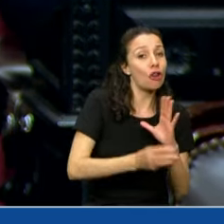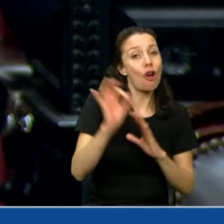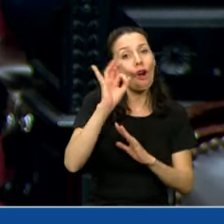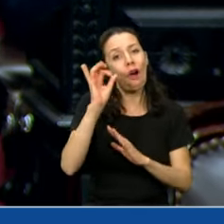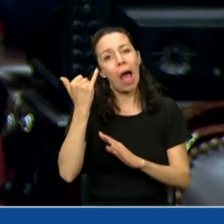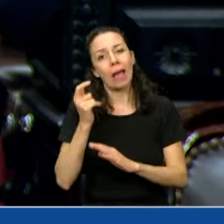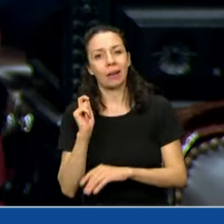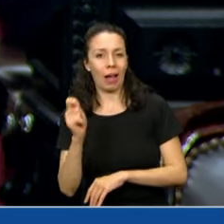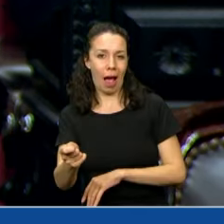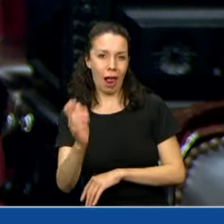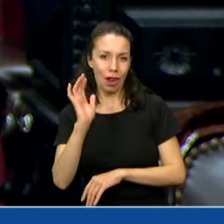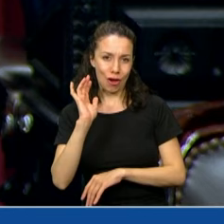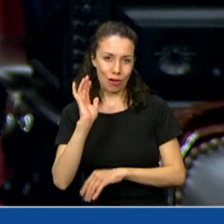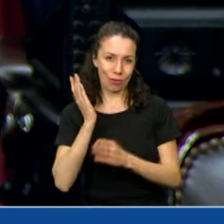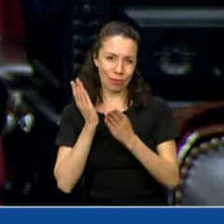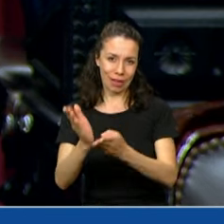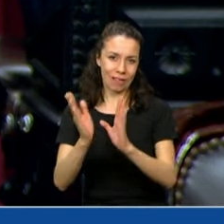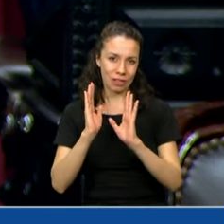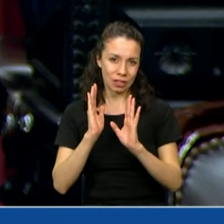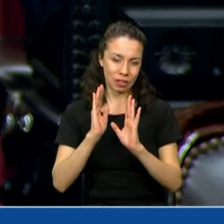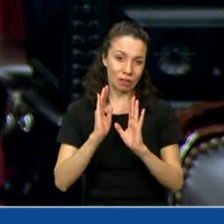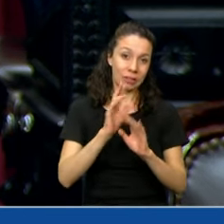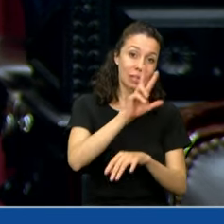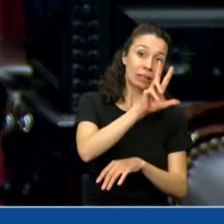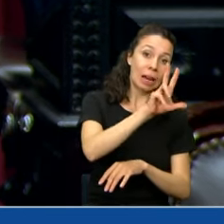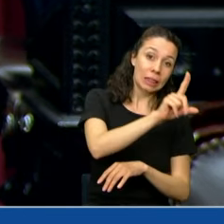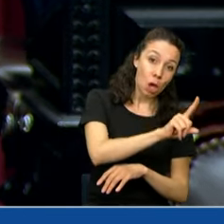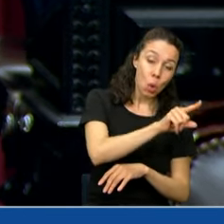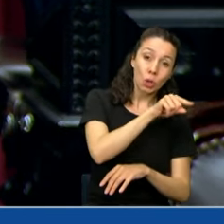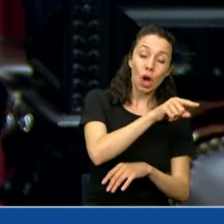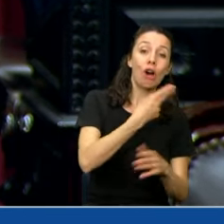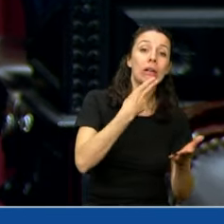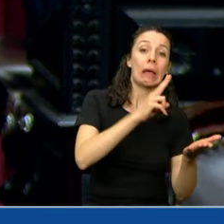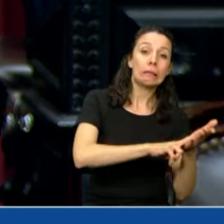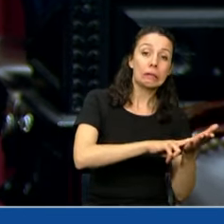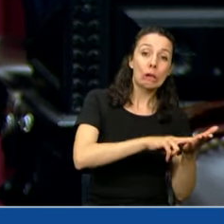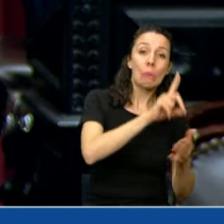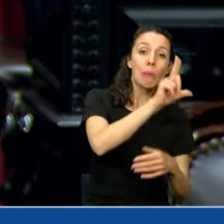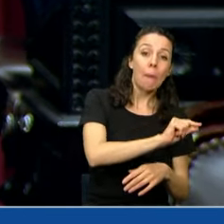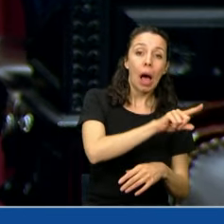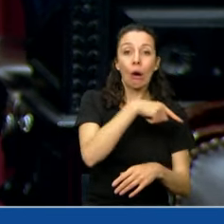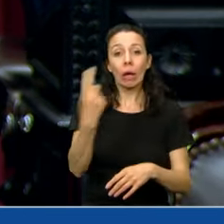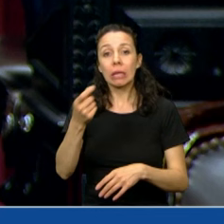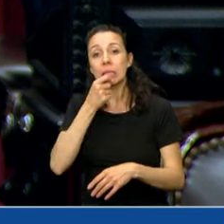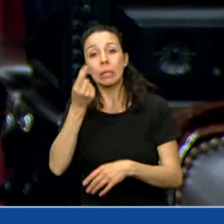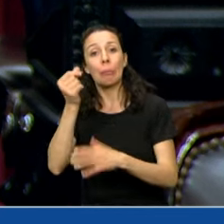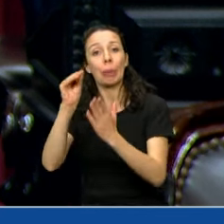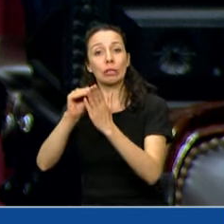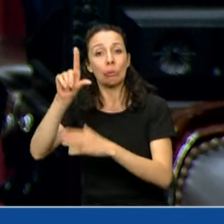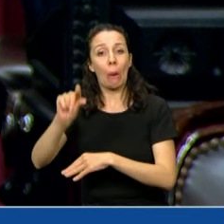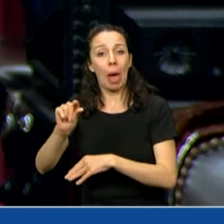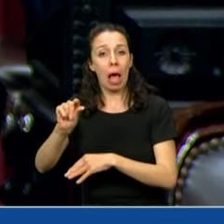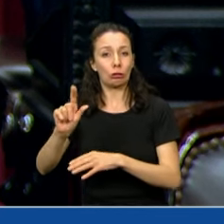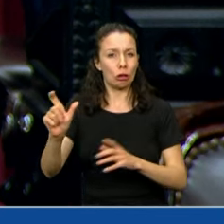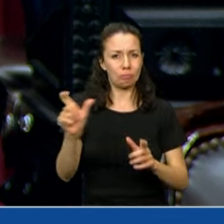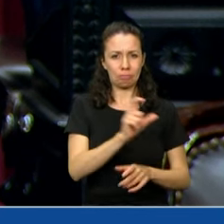si el precio de referencia es 31 la retención es más baja que si el precio es más bajo para cerrar Me